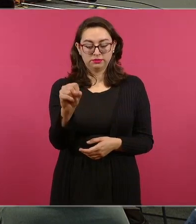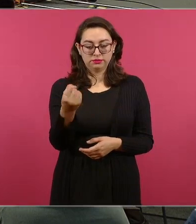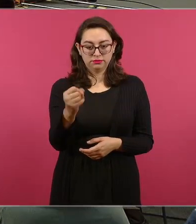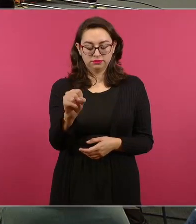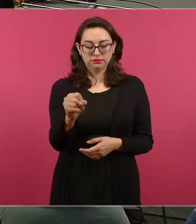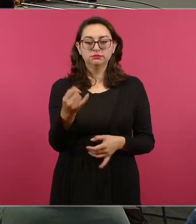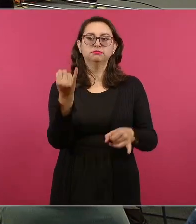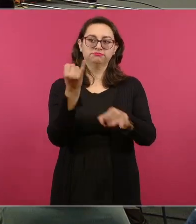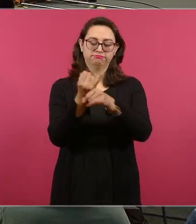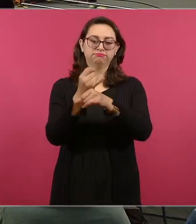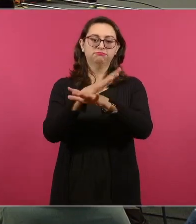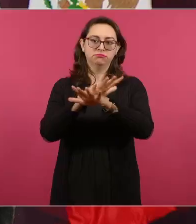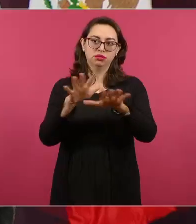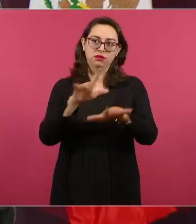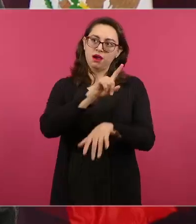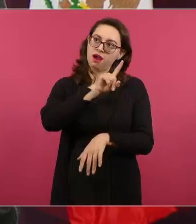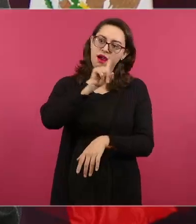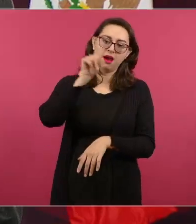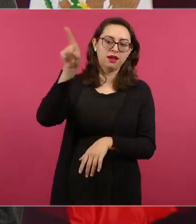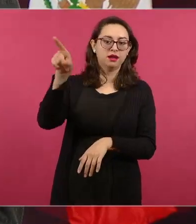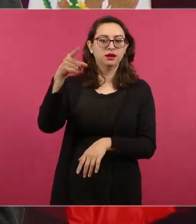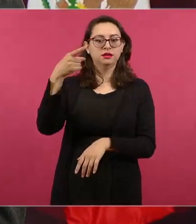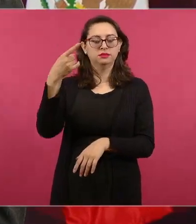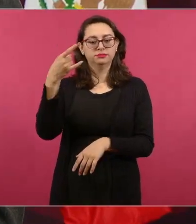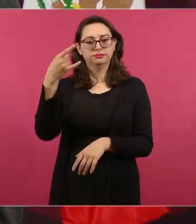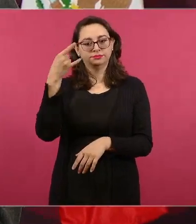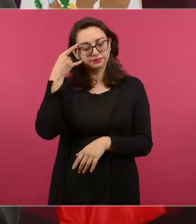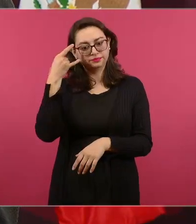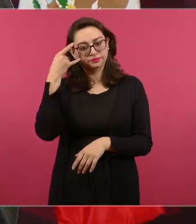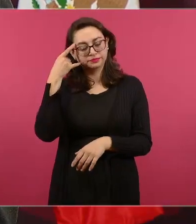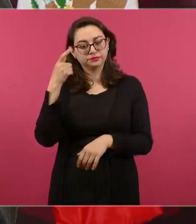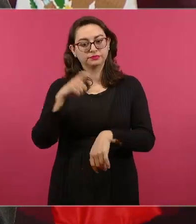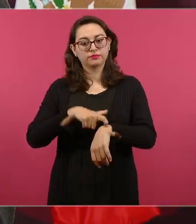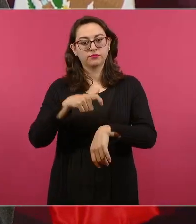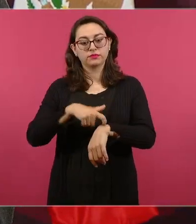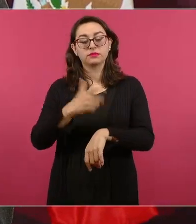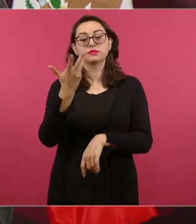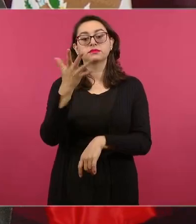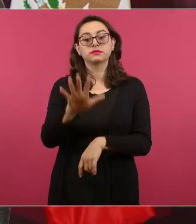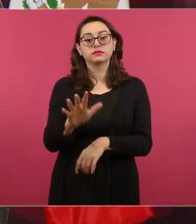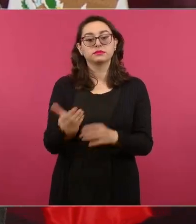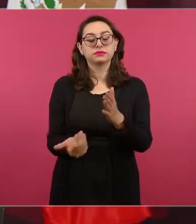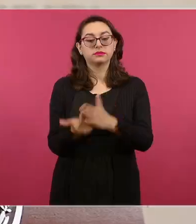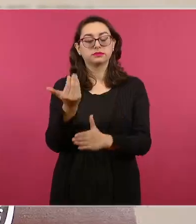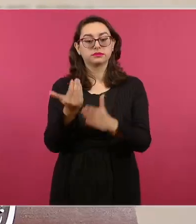de septiembre en Campeche, a las 10 de la mañana.